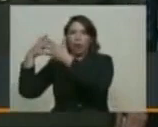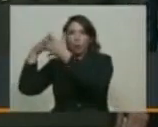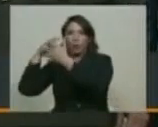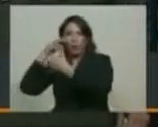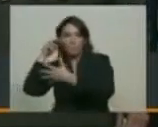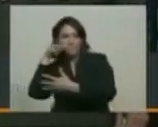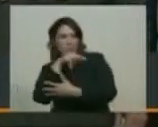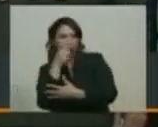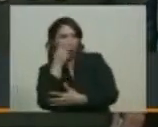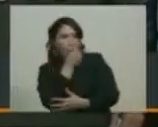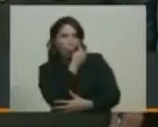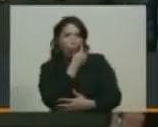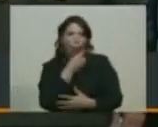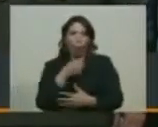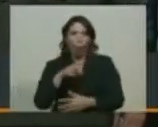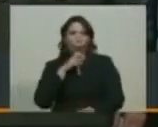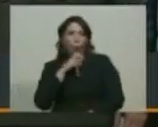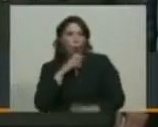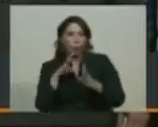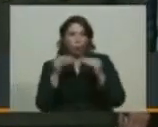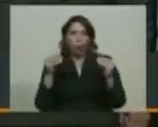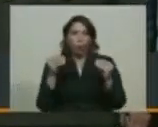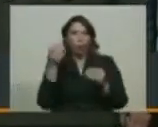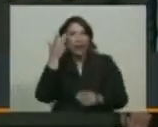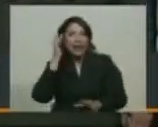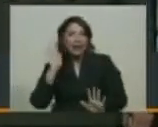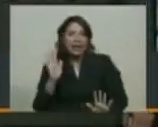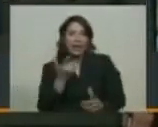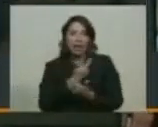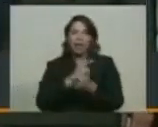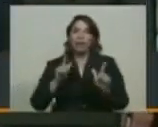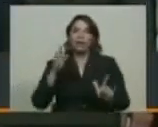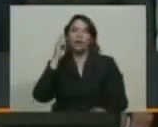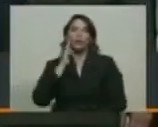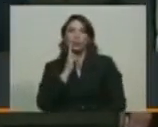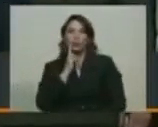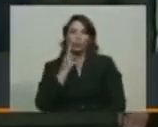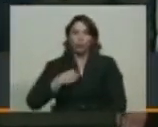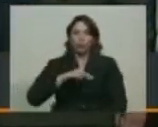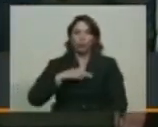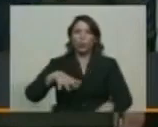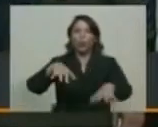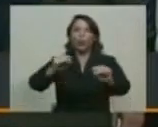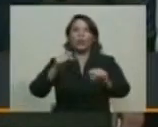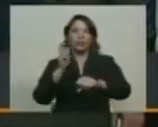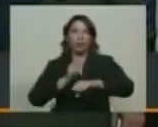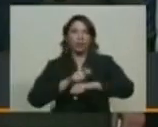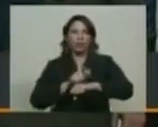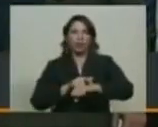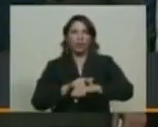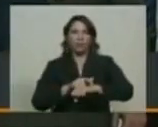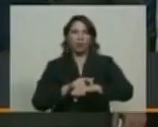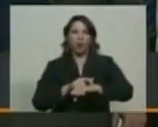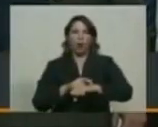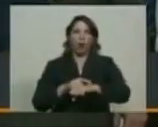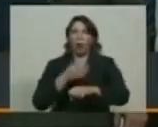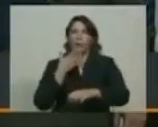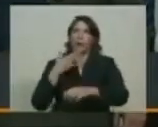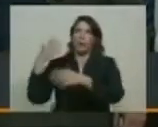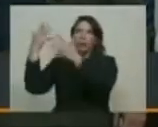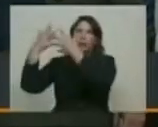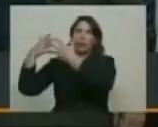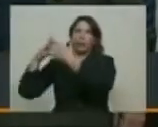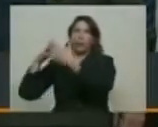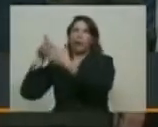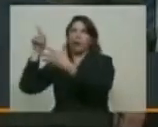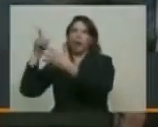Bolívar Libertador, que estamos en tiempos de conquista, de colonización y de